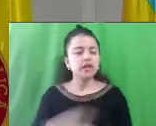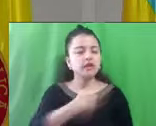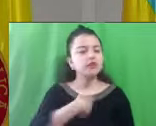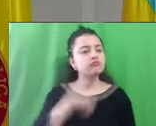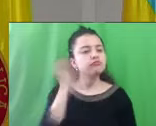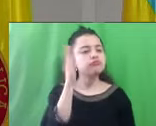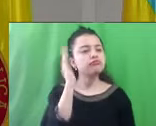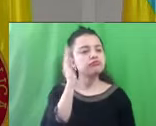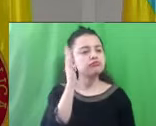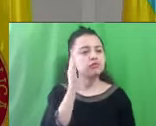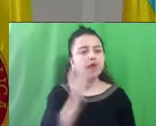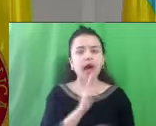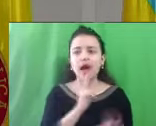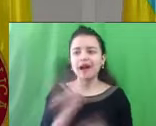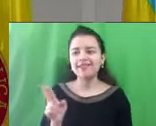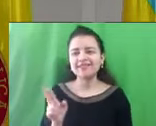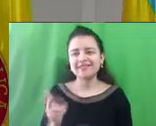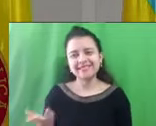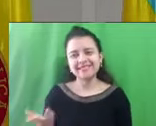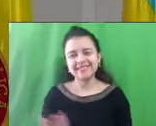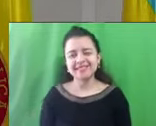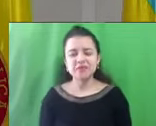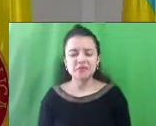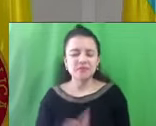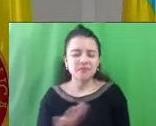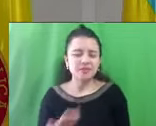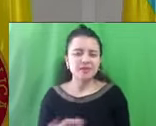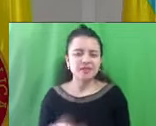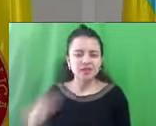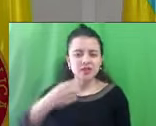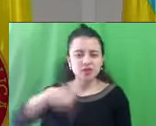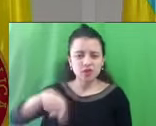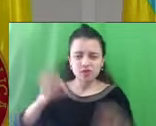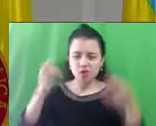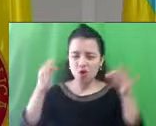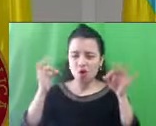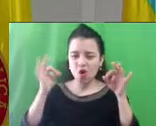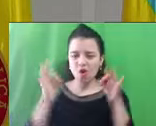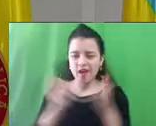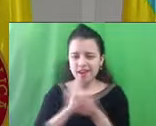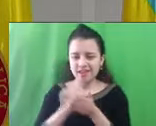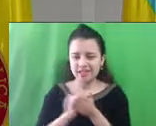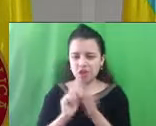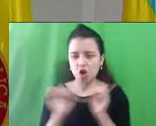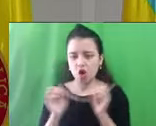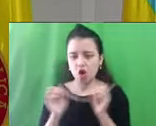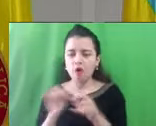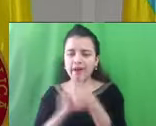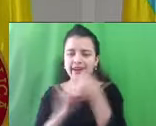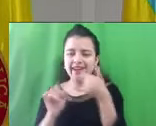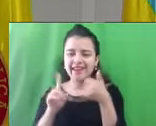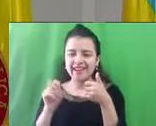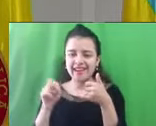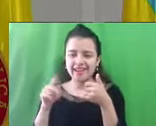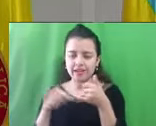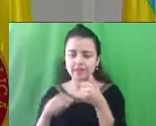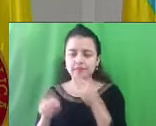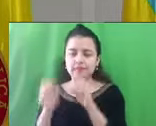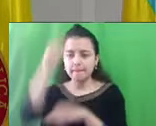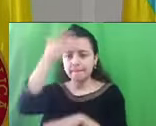adecuado, los invito a que llenen la hojita que tenemos de manera presencial o el formulario que está en redes sociales.